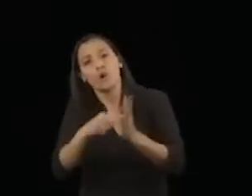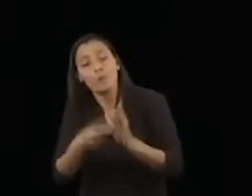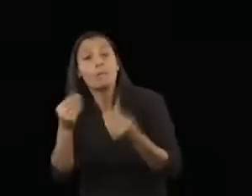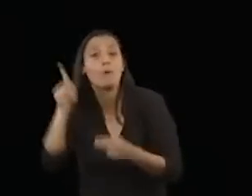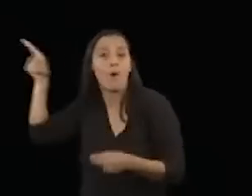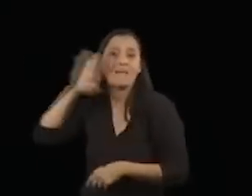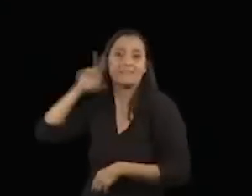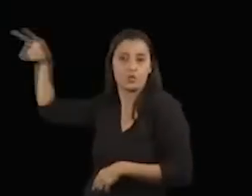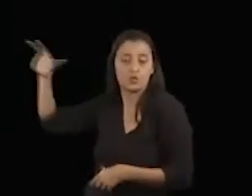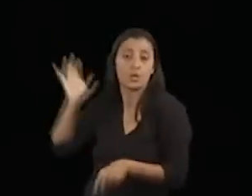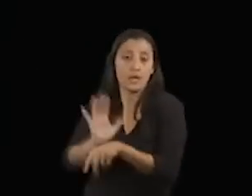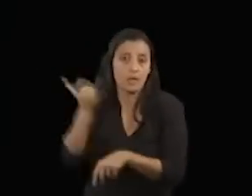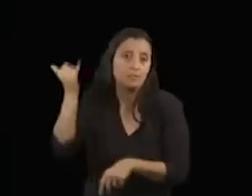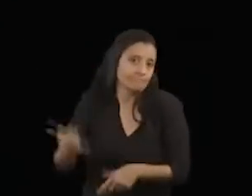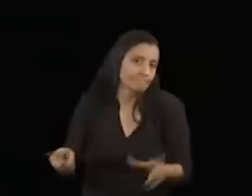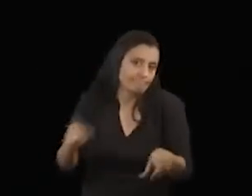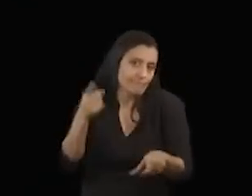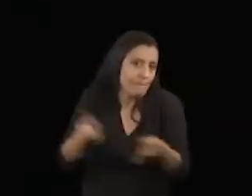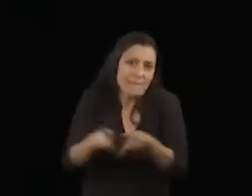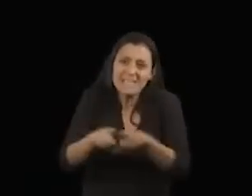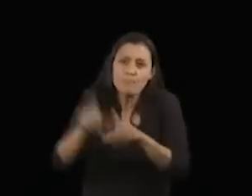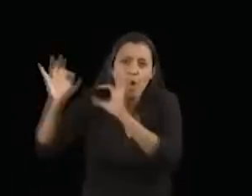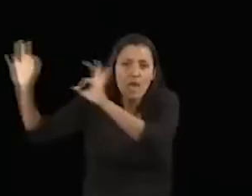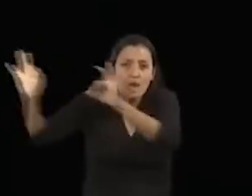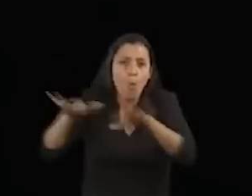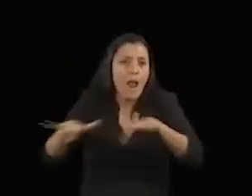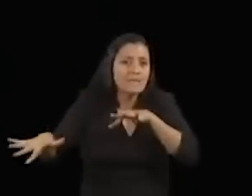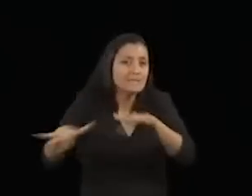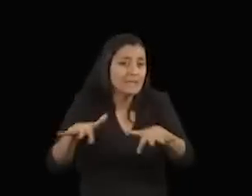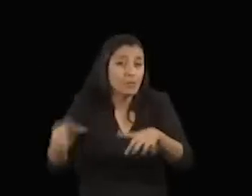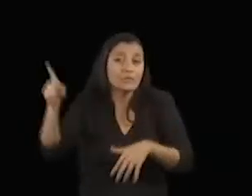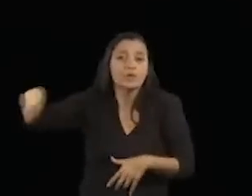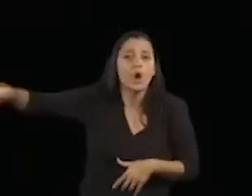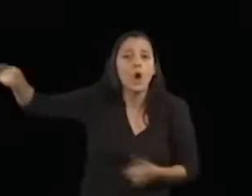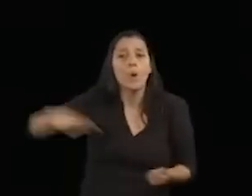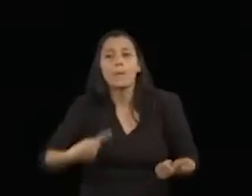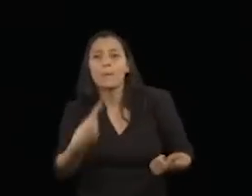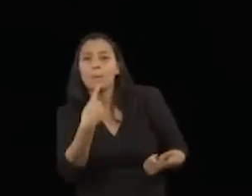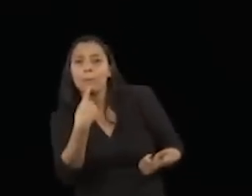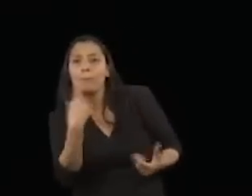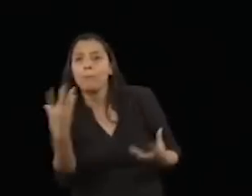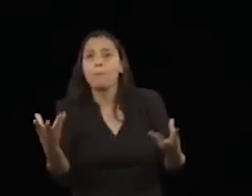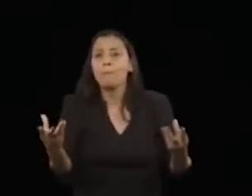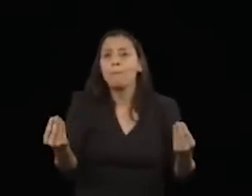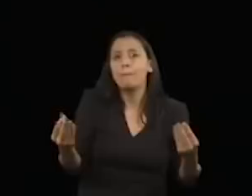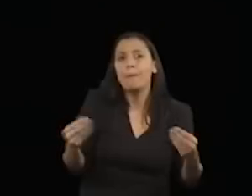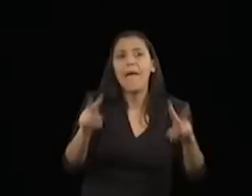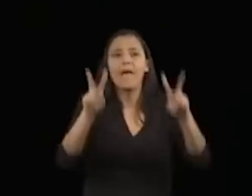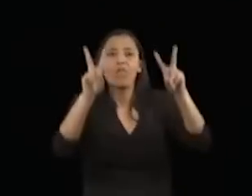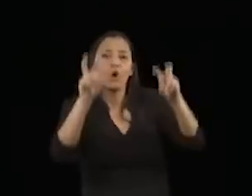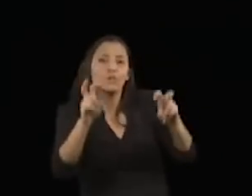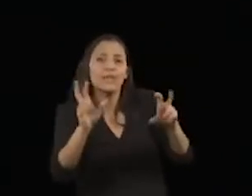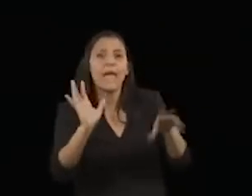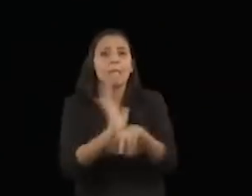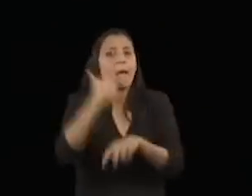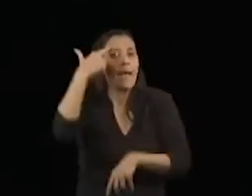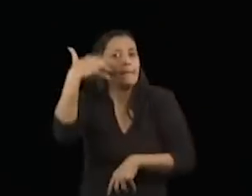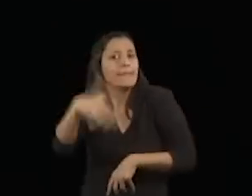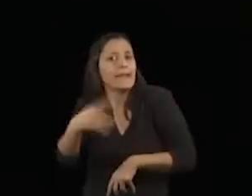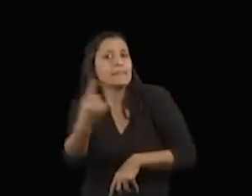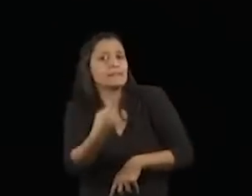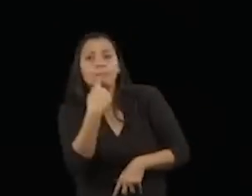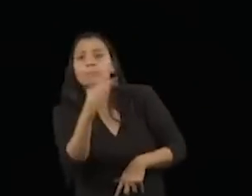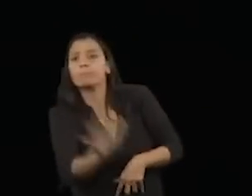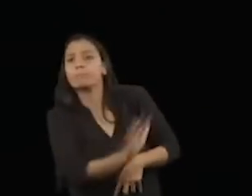Unidos? Bueno, porque se está corriendo también y están temerosos y le tienen miedo a las cuestiones de la inteligencia